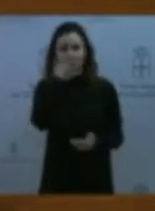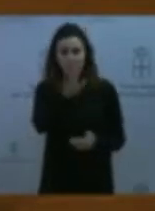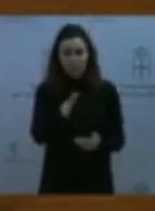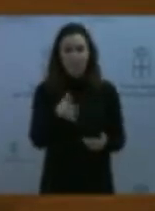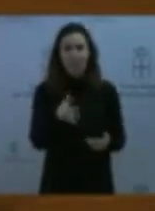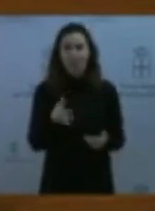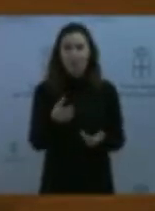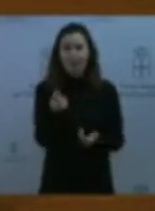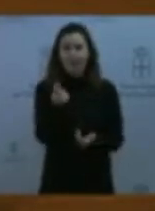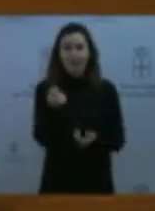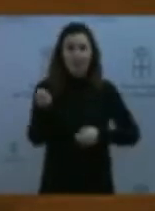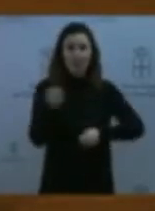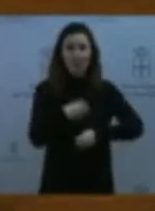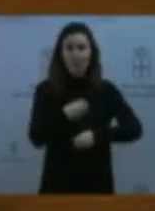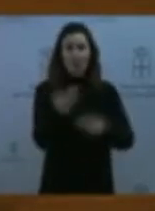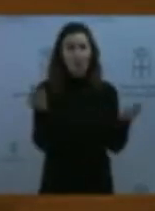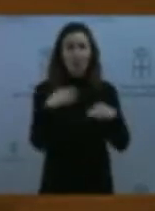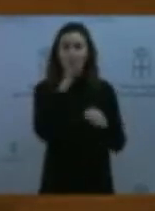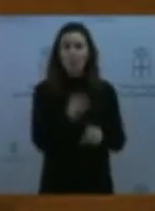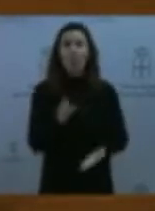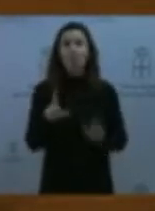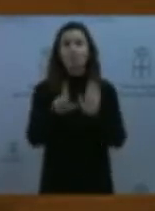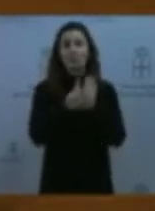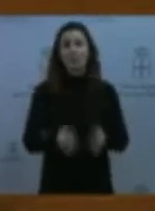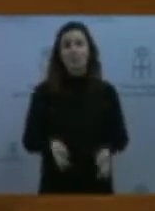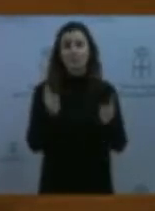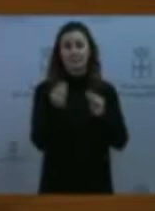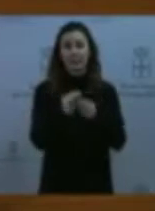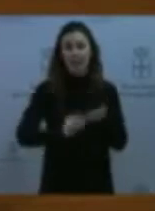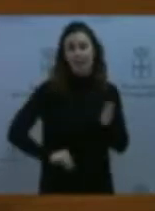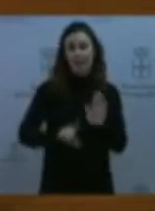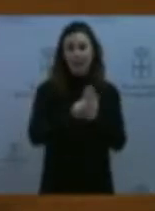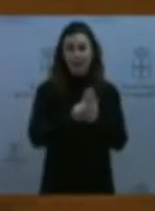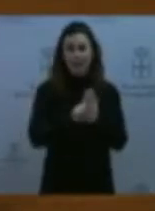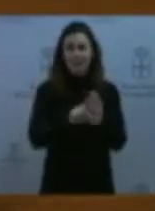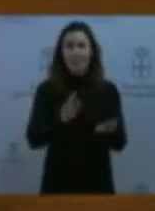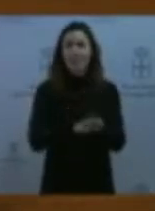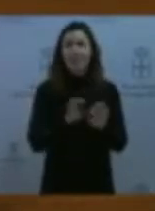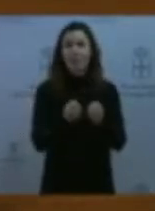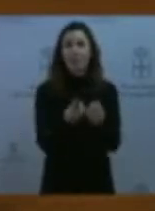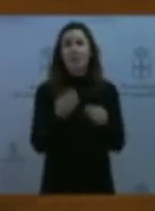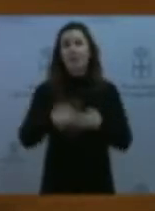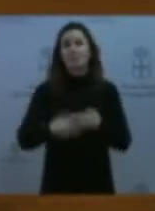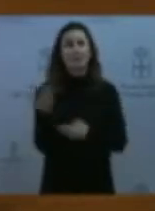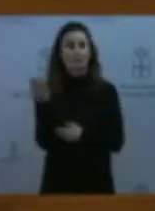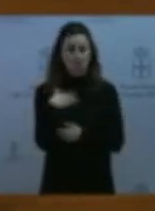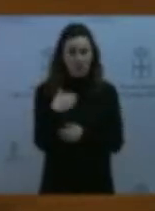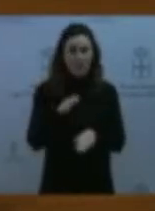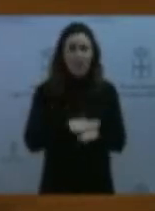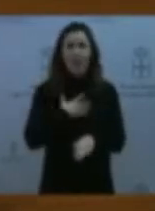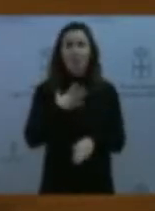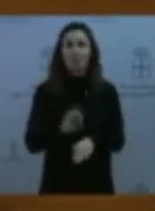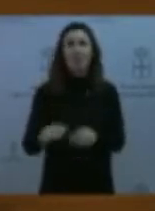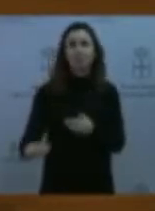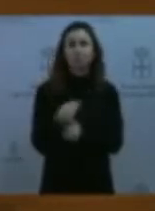permite. Hicieron una ley para que no hubiera acotamientos para poder cobrar las ayudas de la PAC en las zonas